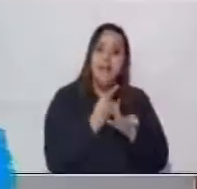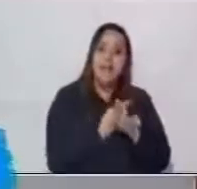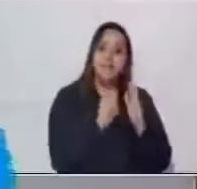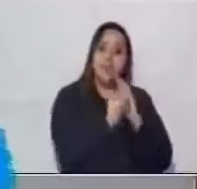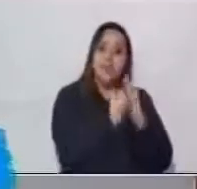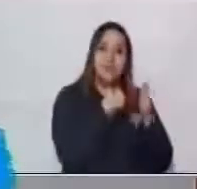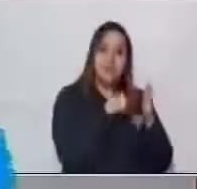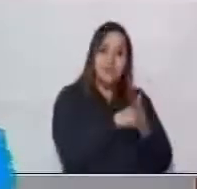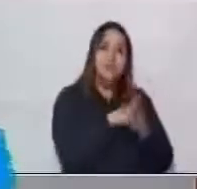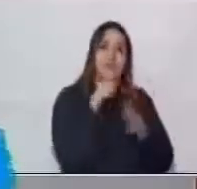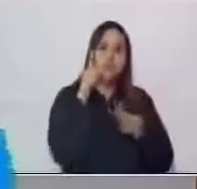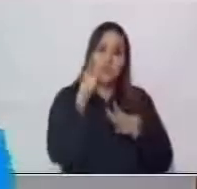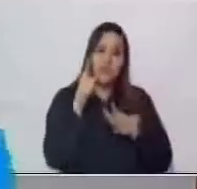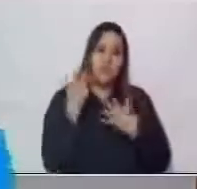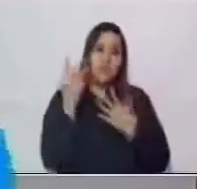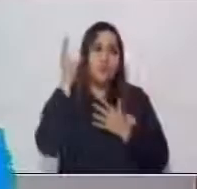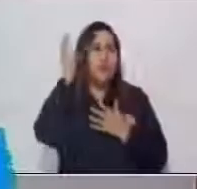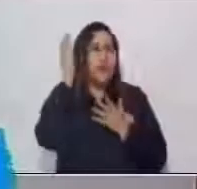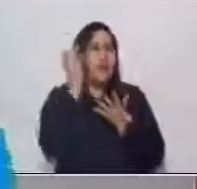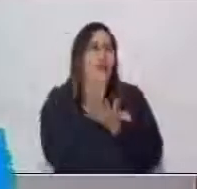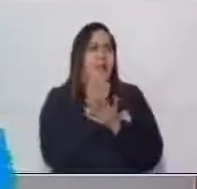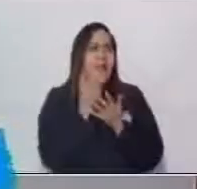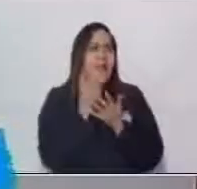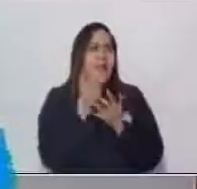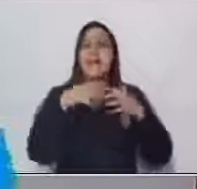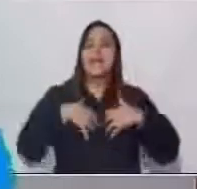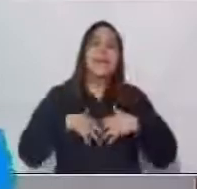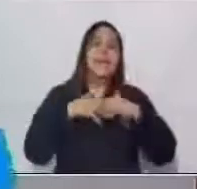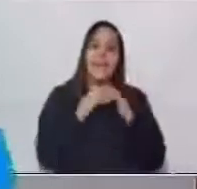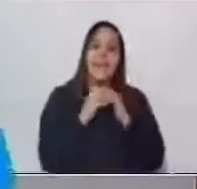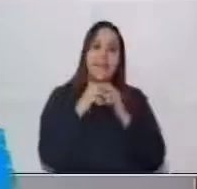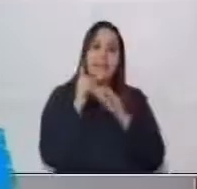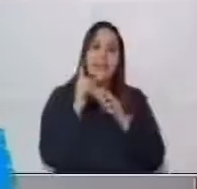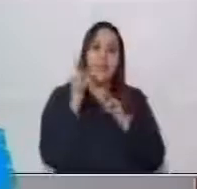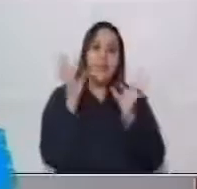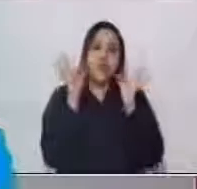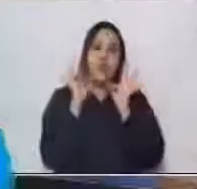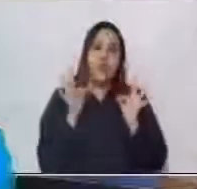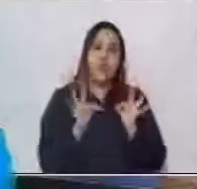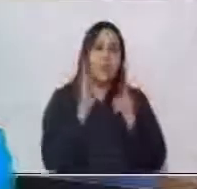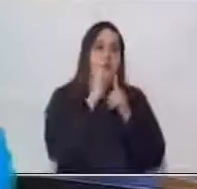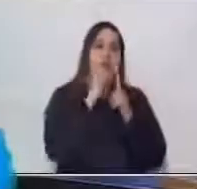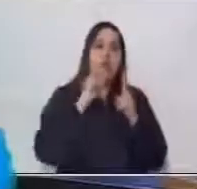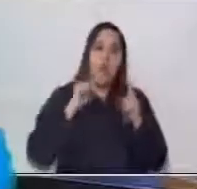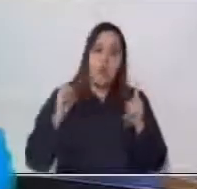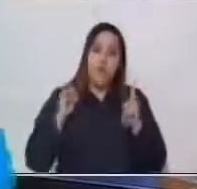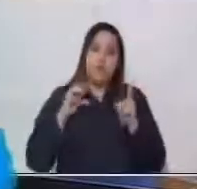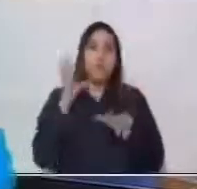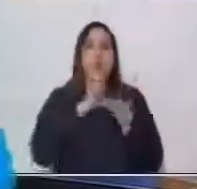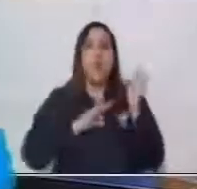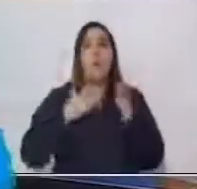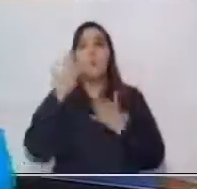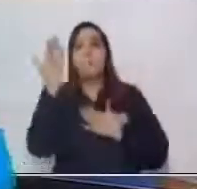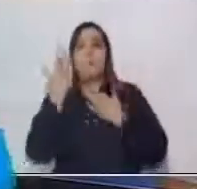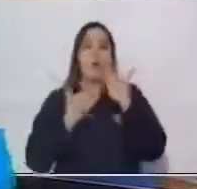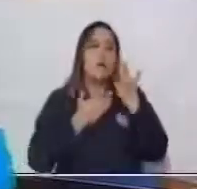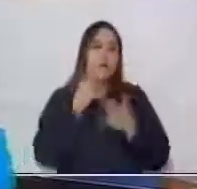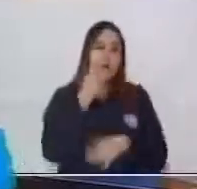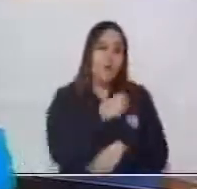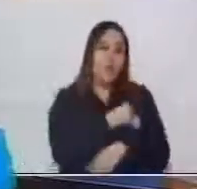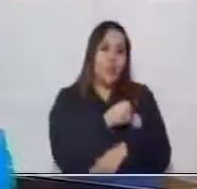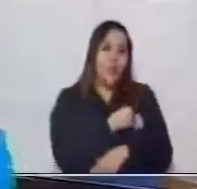puntuación, tú crees algún tipo de frase, algún tipo de, incluso puede ser poema o un texto breve